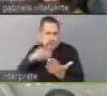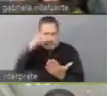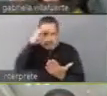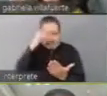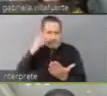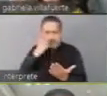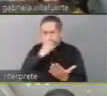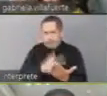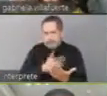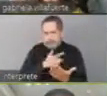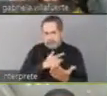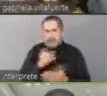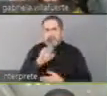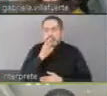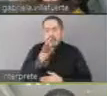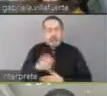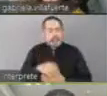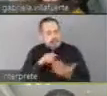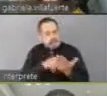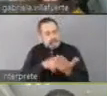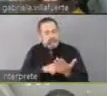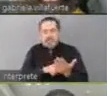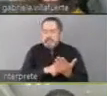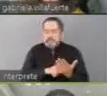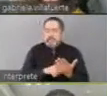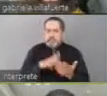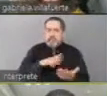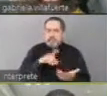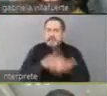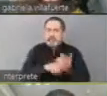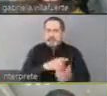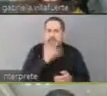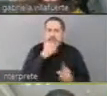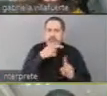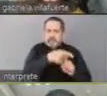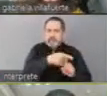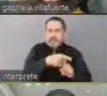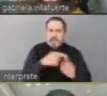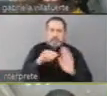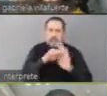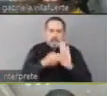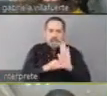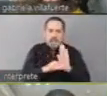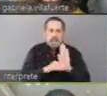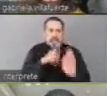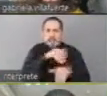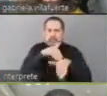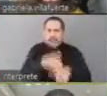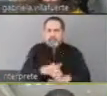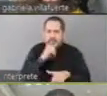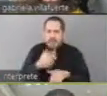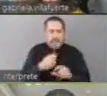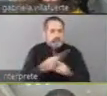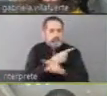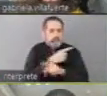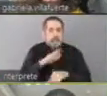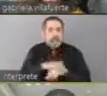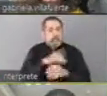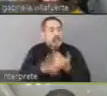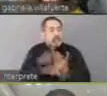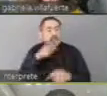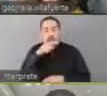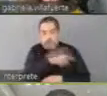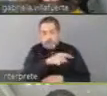la existencia de la infracción consistente en el uso indebido de la pauta, puesto que el partido político